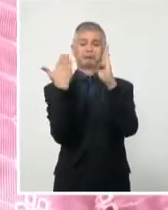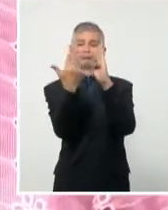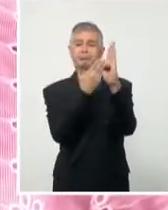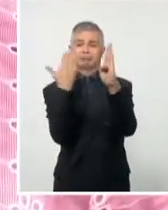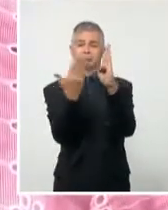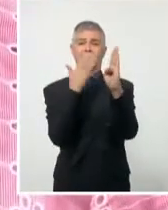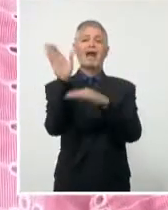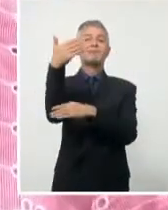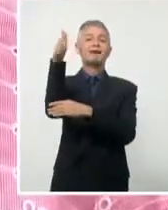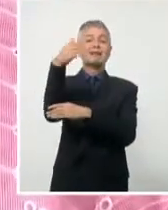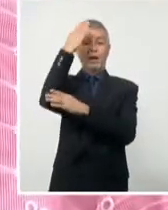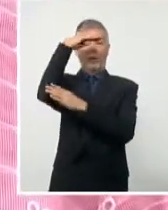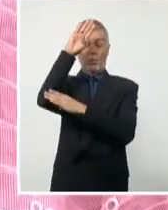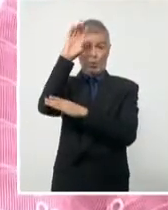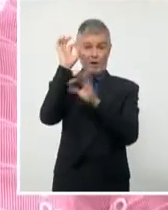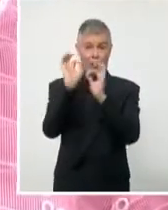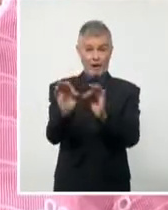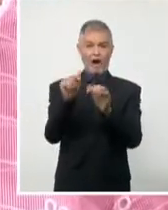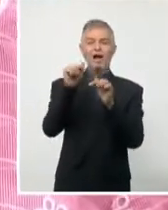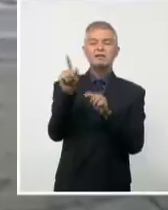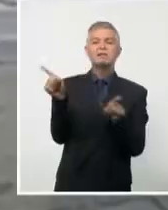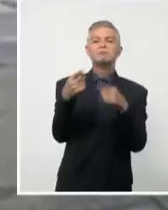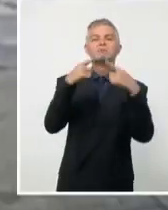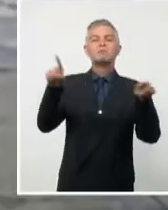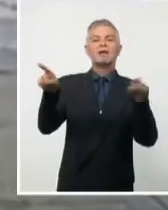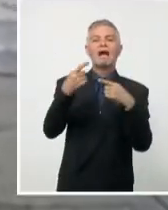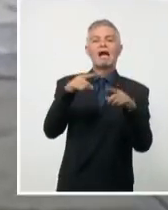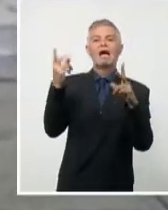se entonaron las notas del himno de Bayamo.